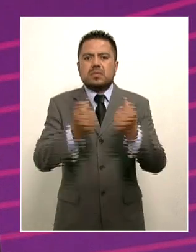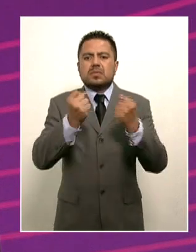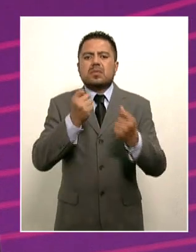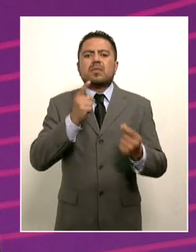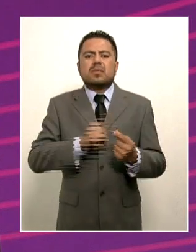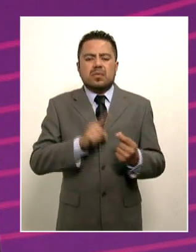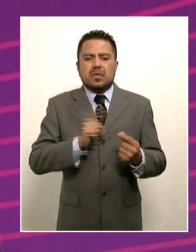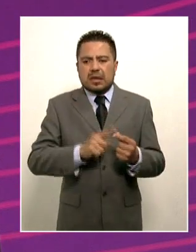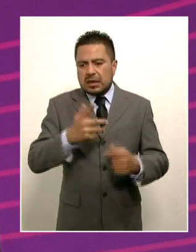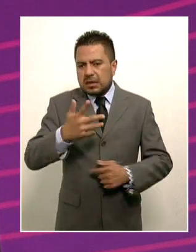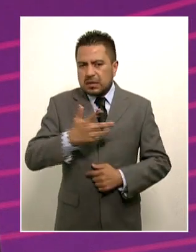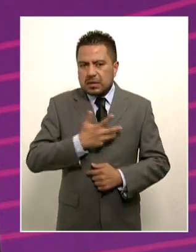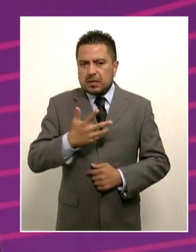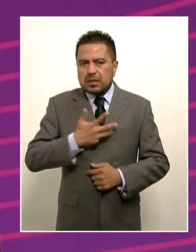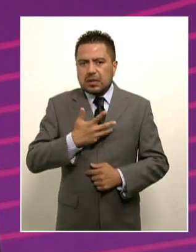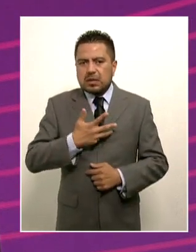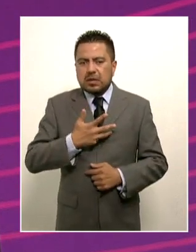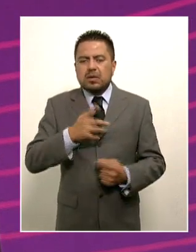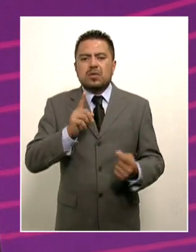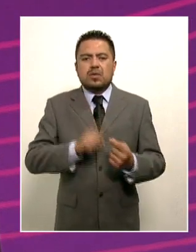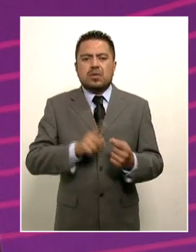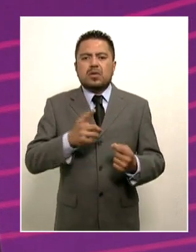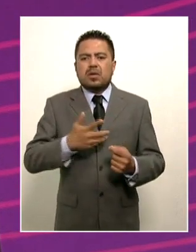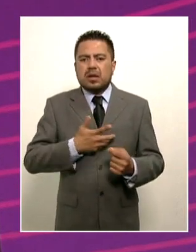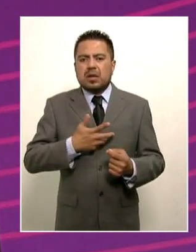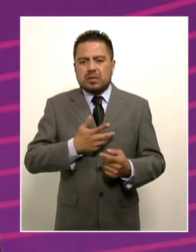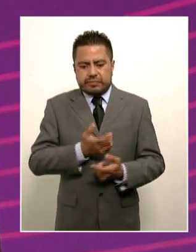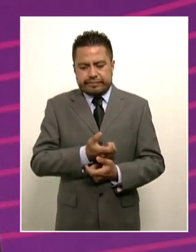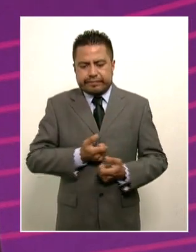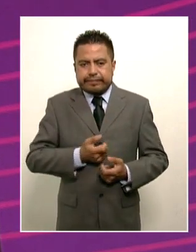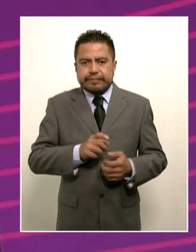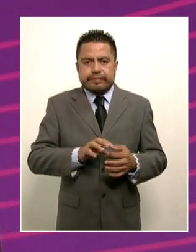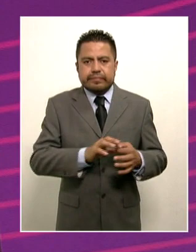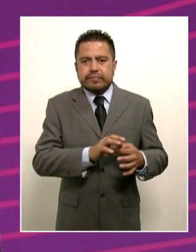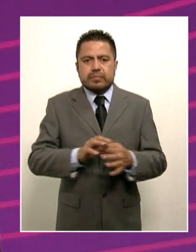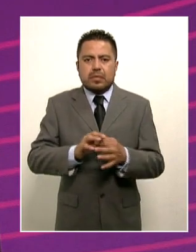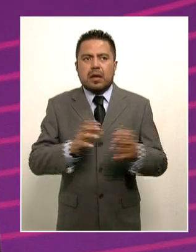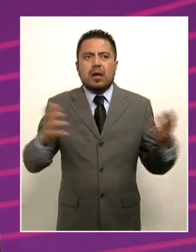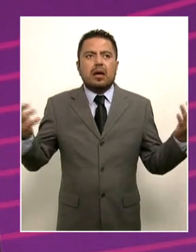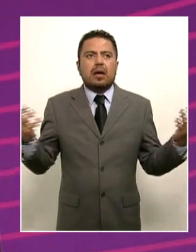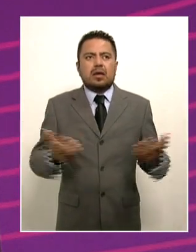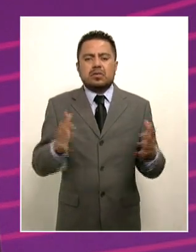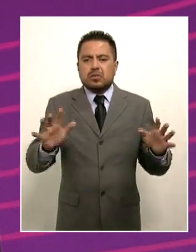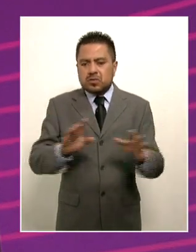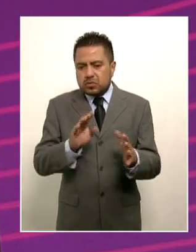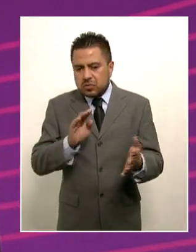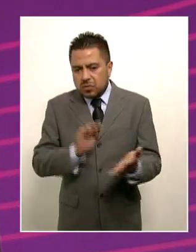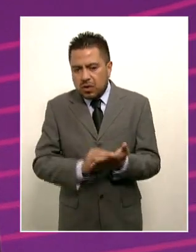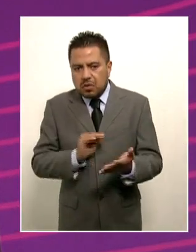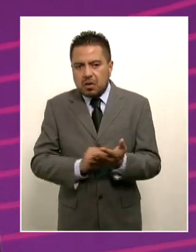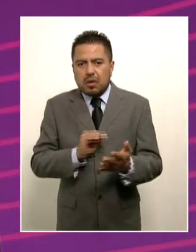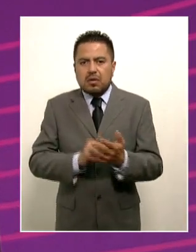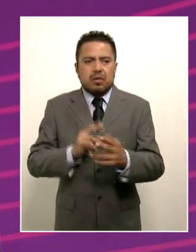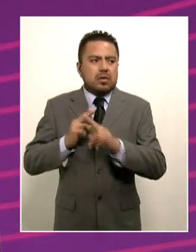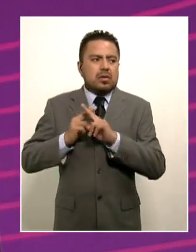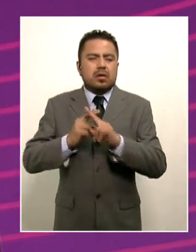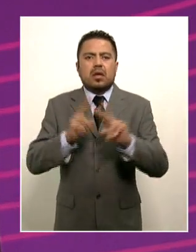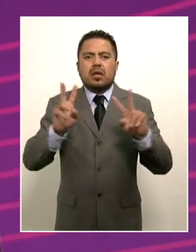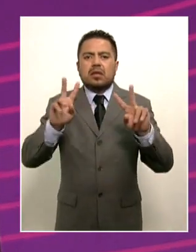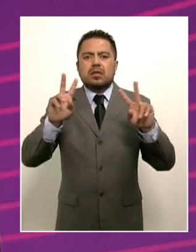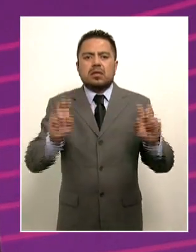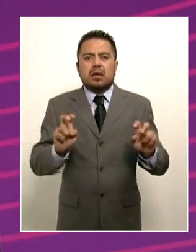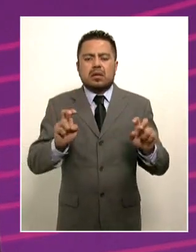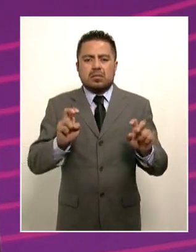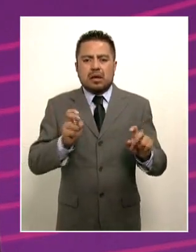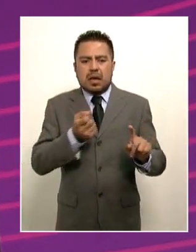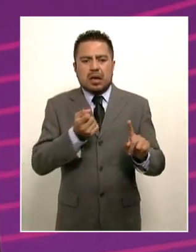¿dónde está o dónde están esos amarres que nos hacen que estemos todavía tratando el tema desde el punto de